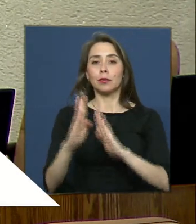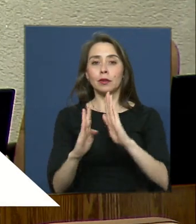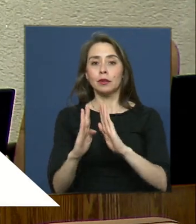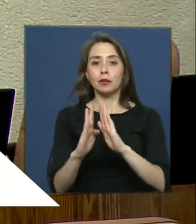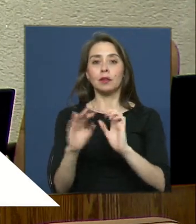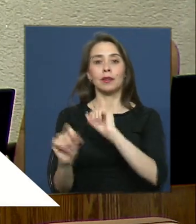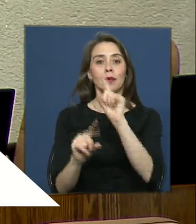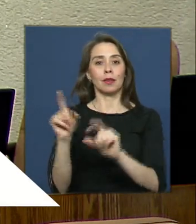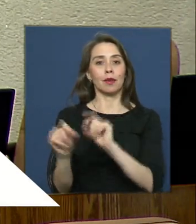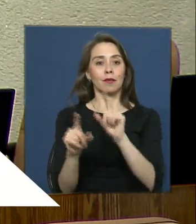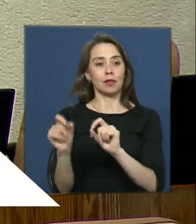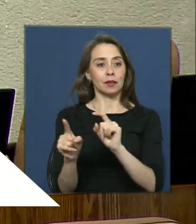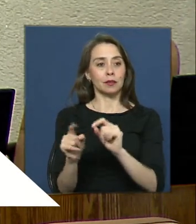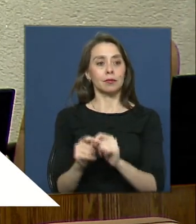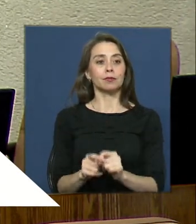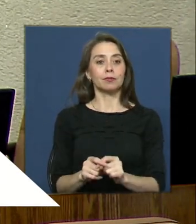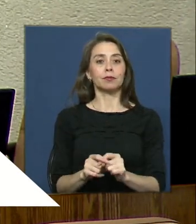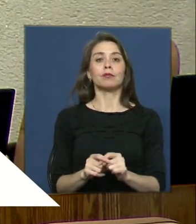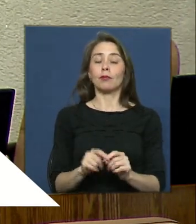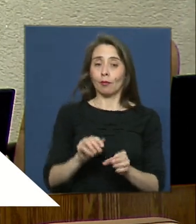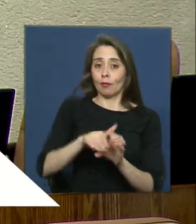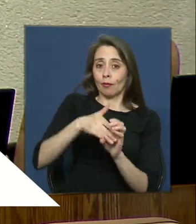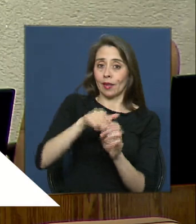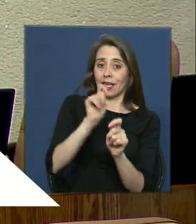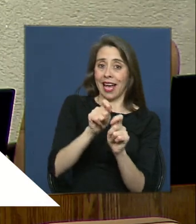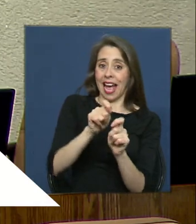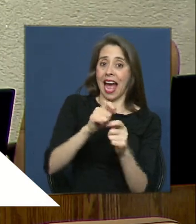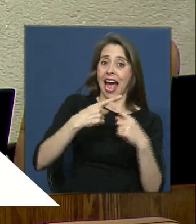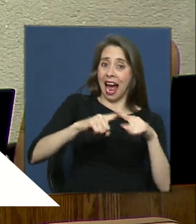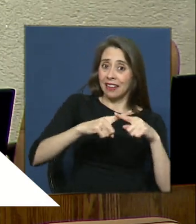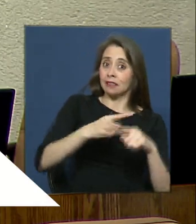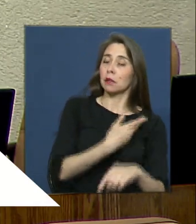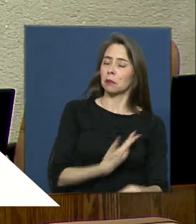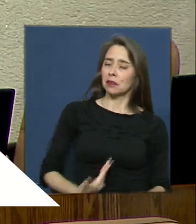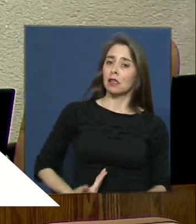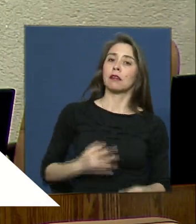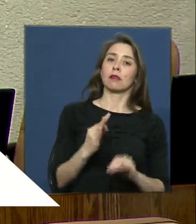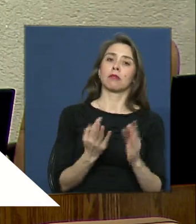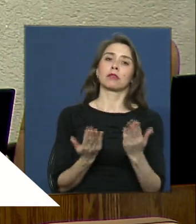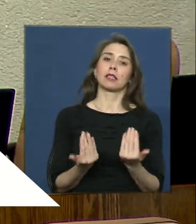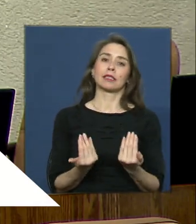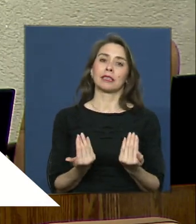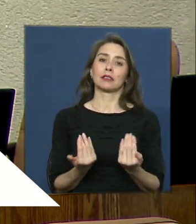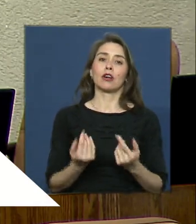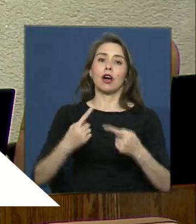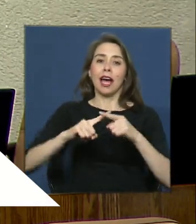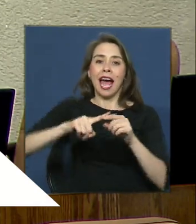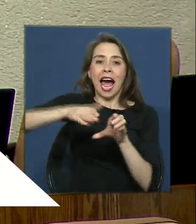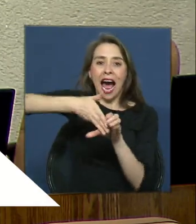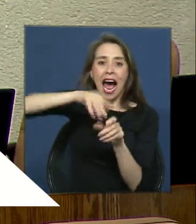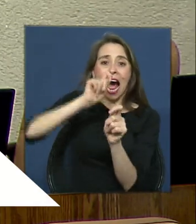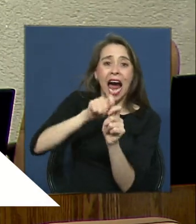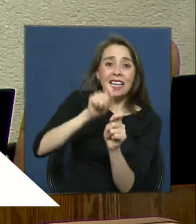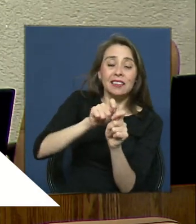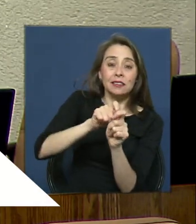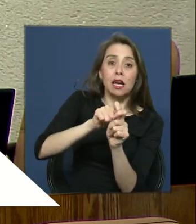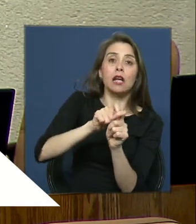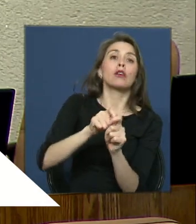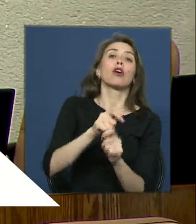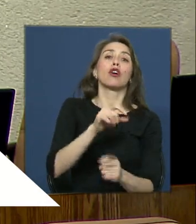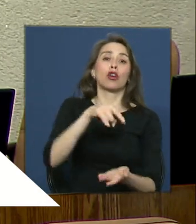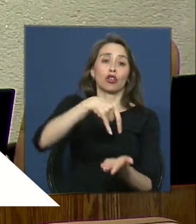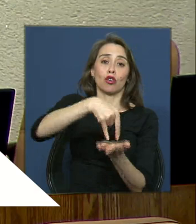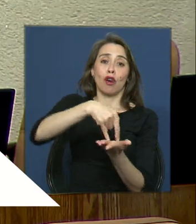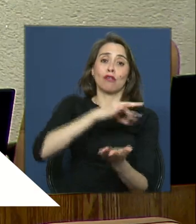pueda defenderlos. Presidente, la artesanía es una necesidad La artesanía es una deuda para el Congreso